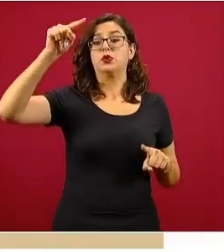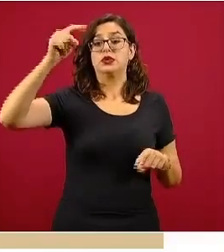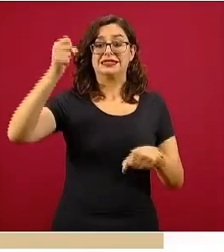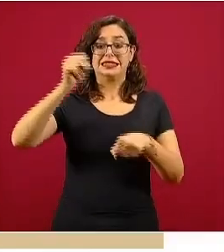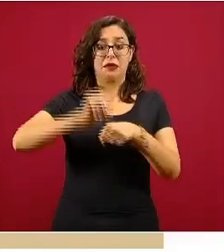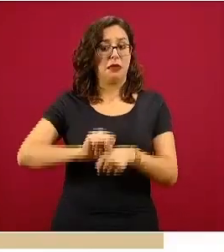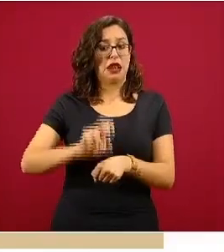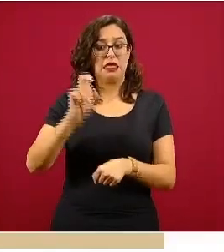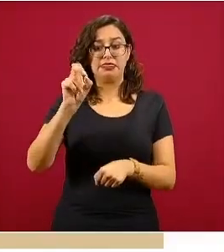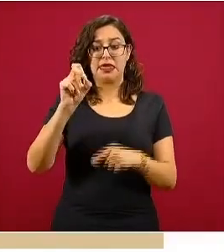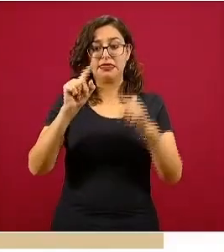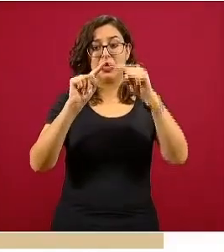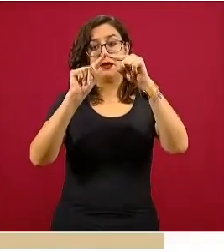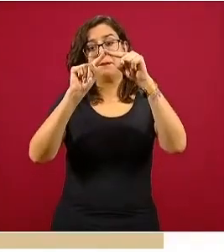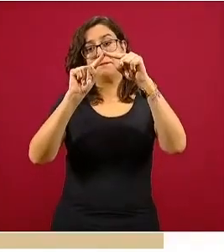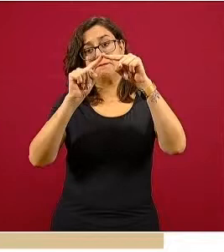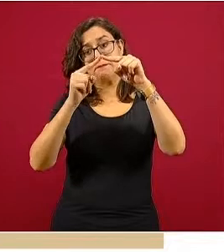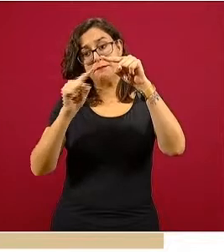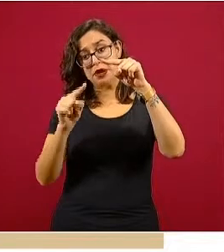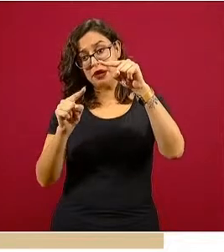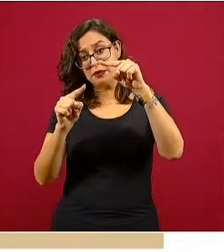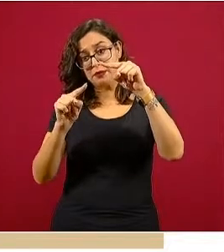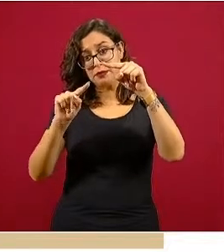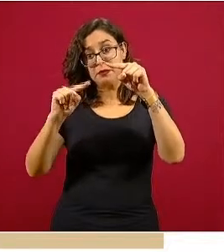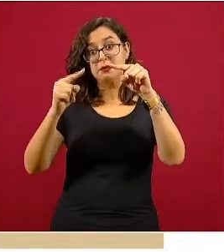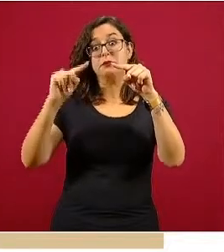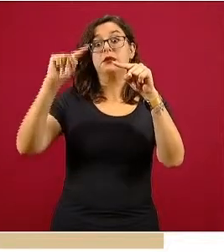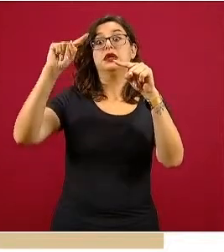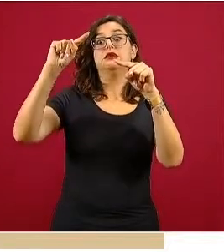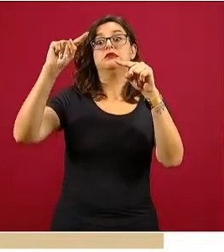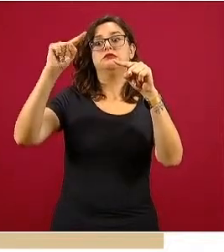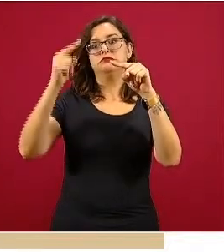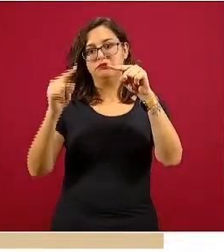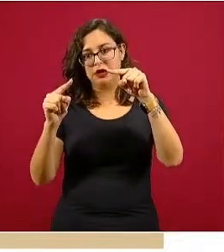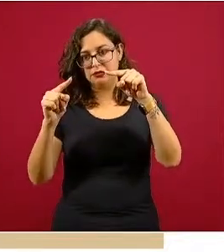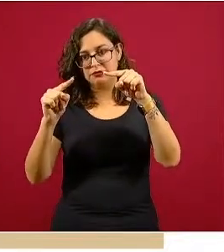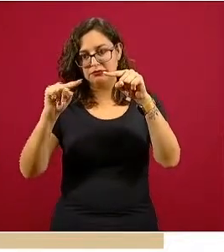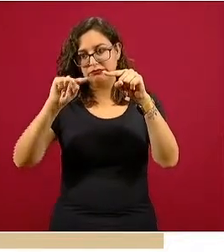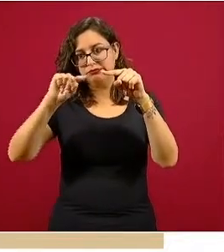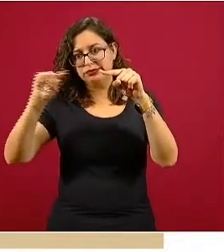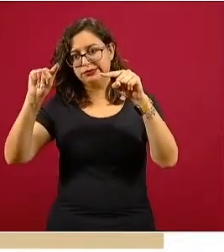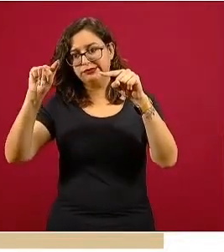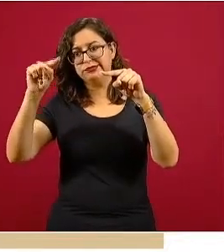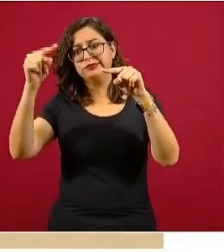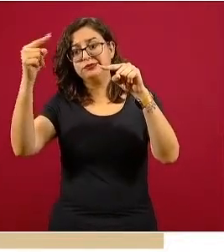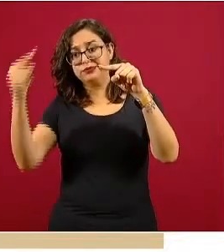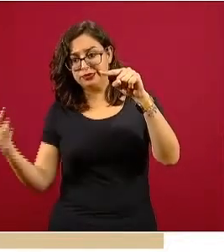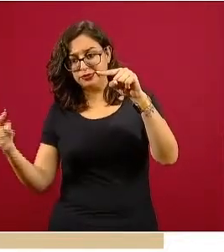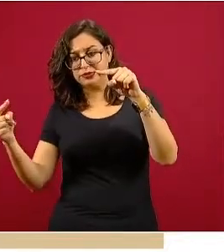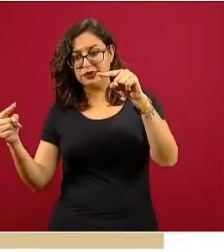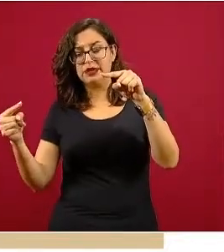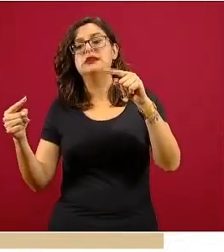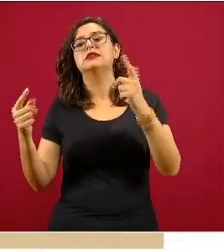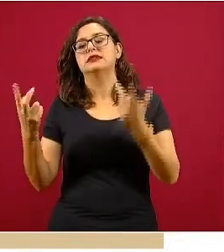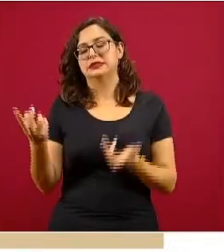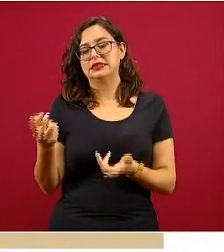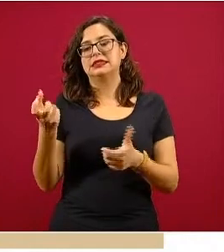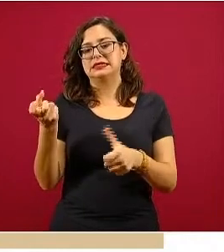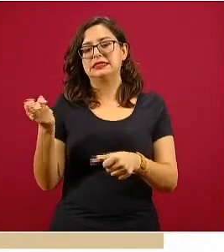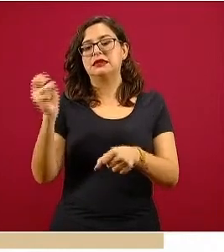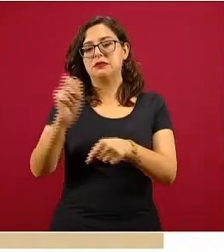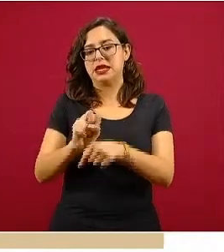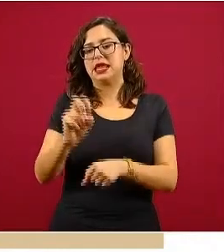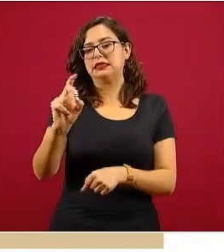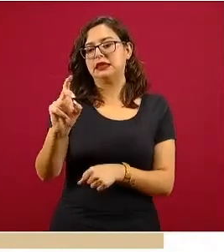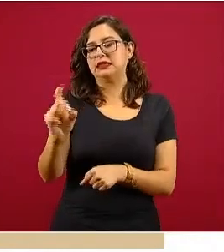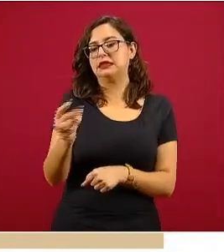una tendencia descendente más clara en las últimas 2 semanas, 33 y 34, aunque todavía es el inicio del